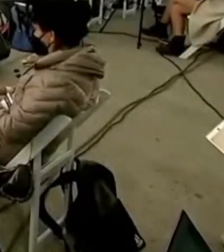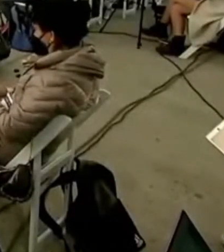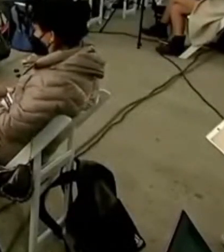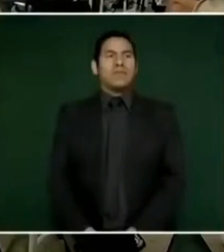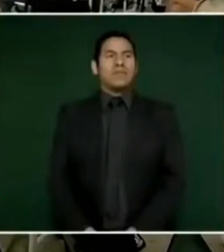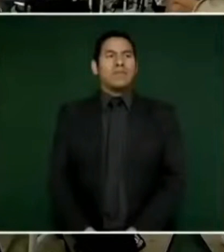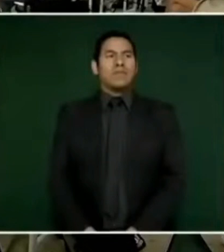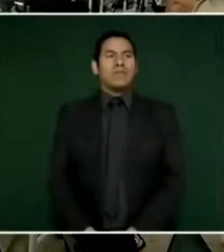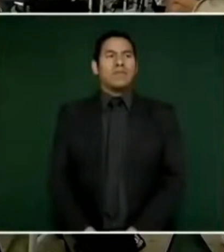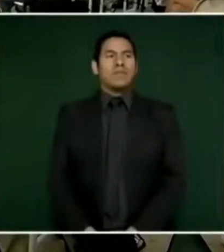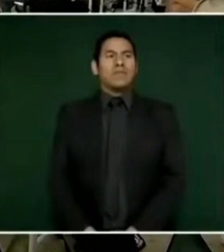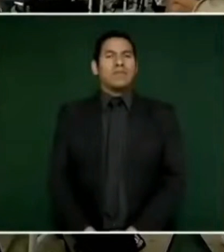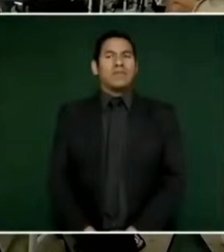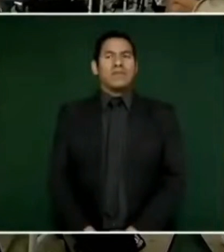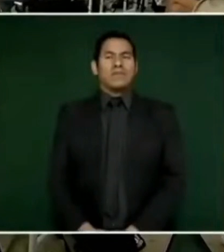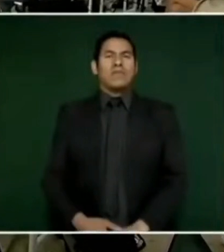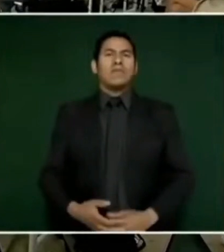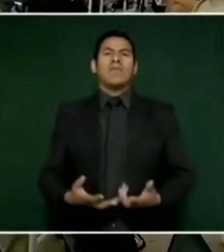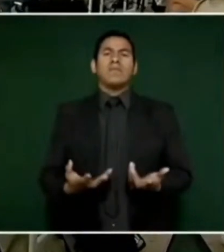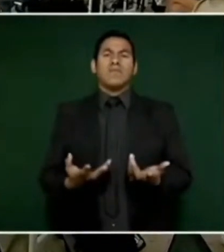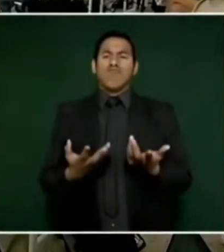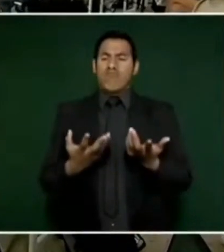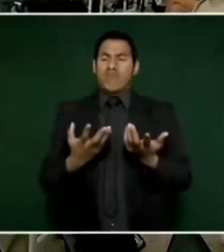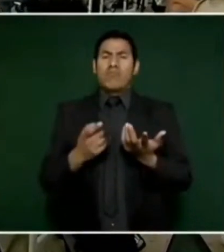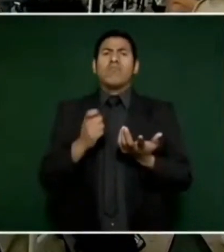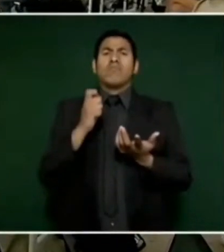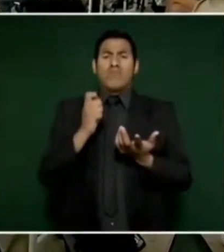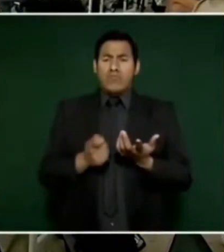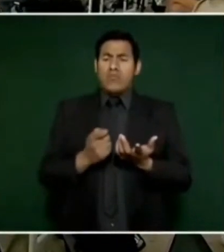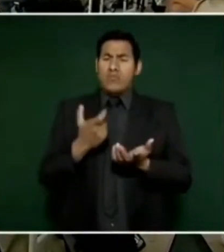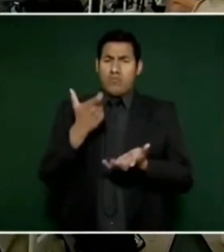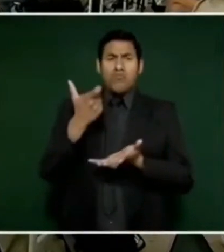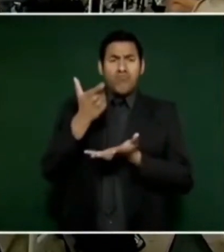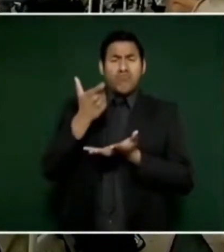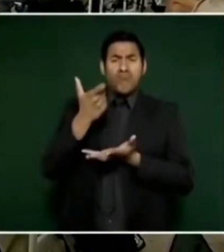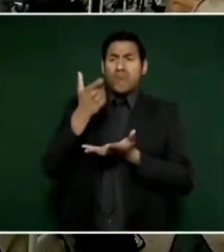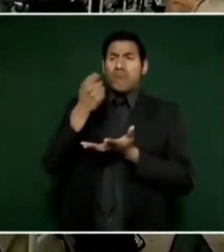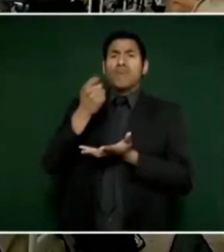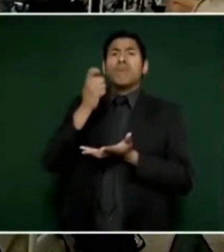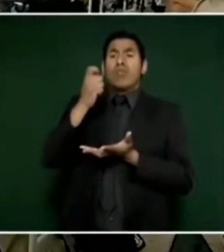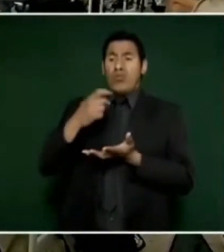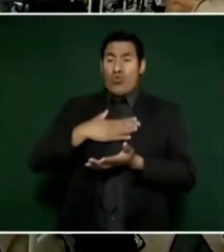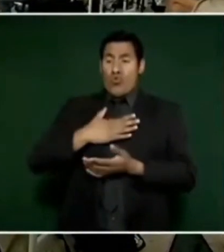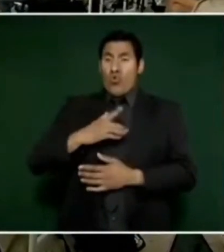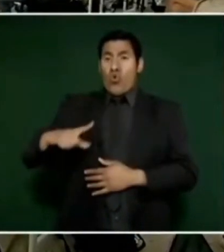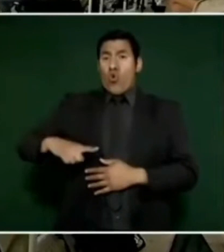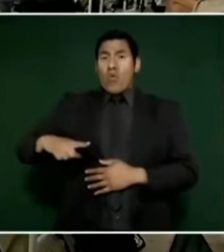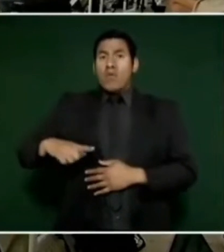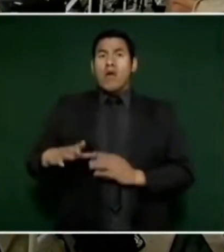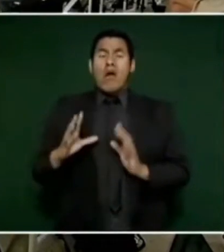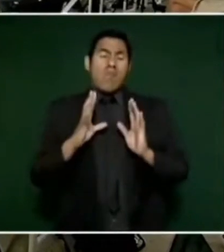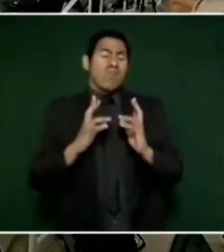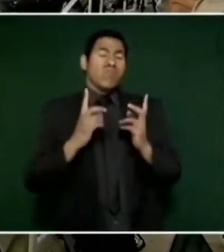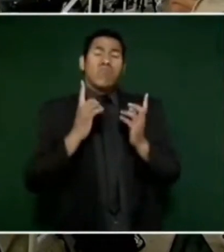que esté al servicio de los potentados, es un gobierno del pueblo.